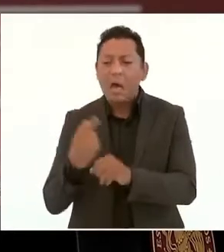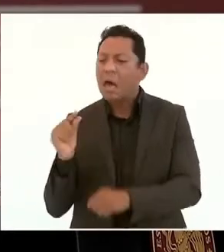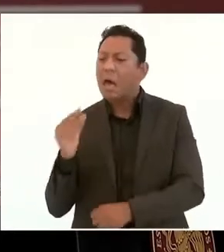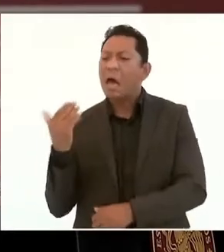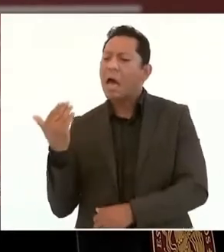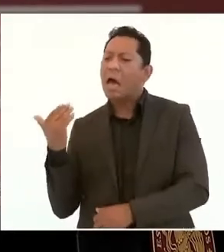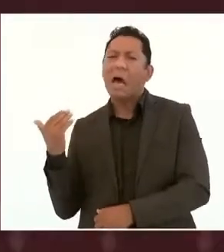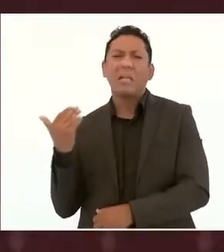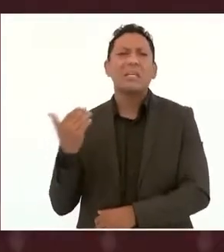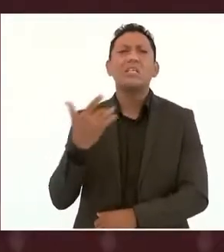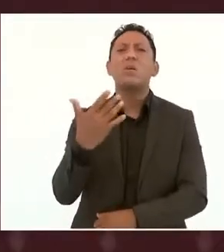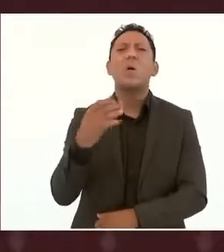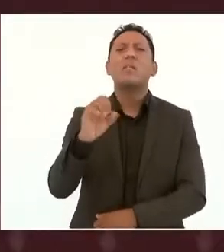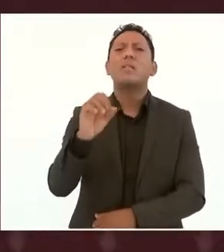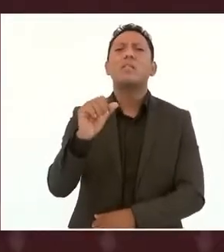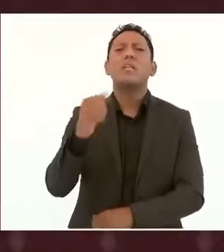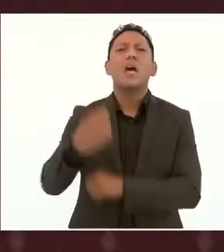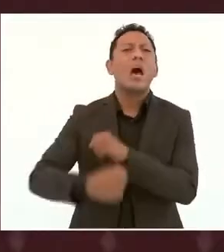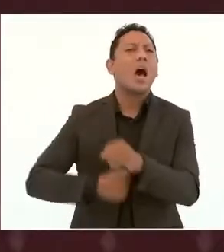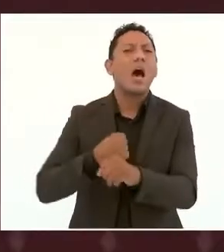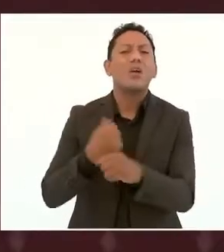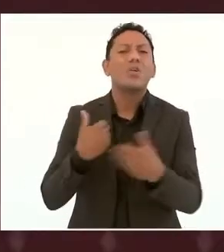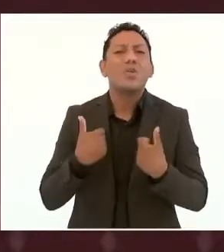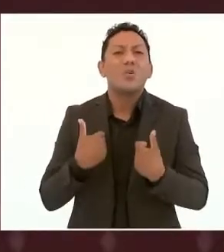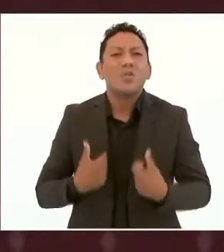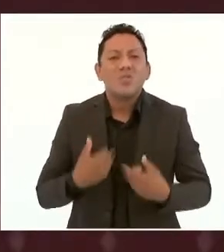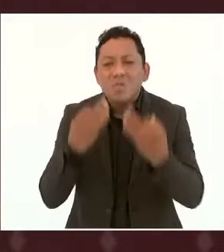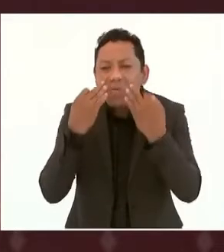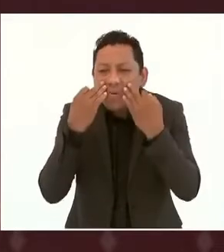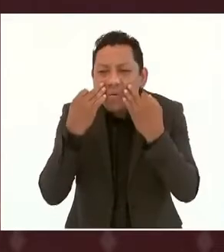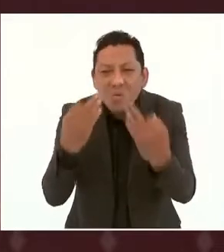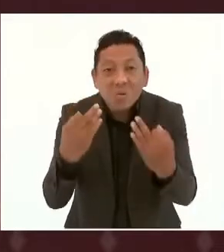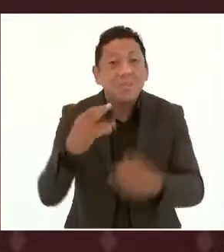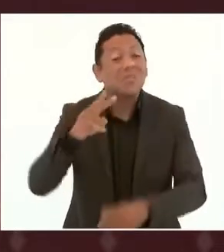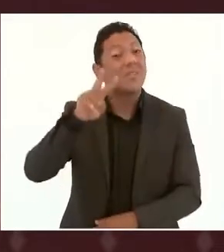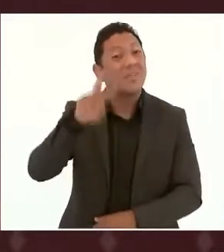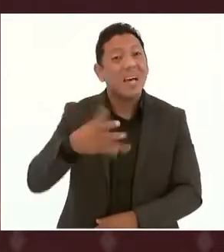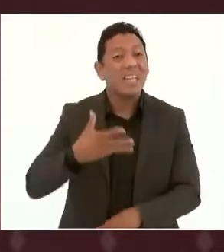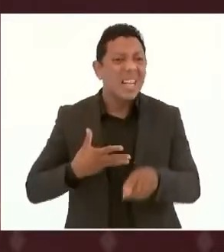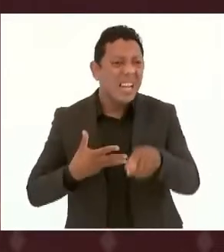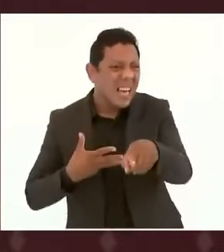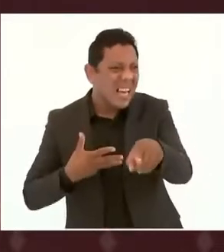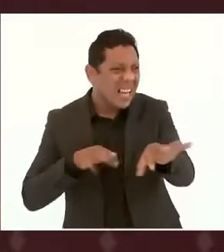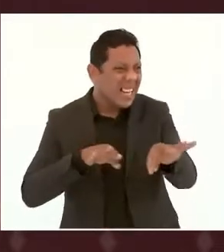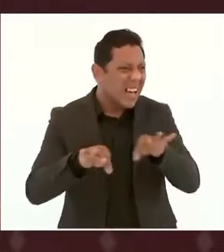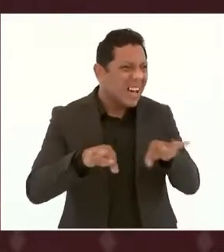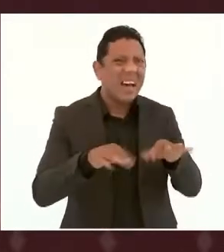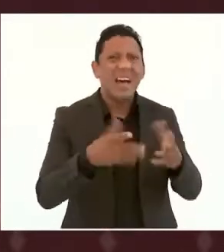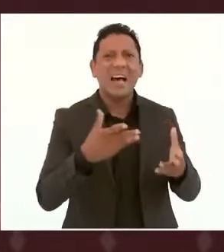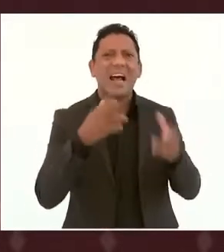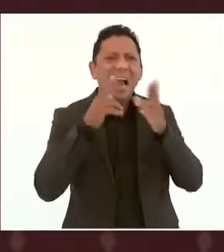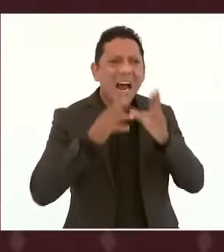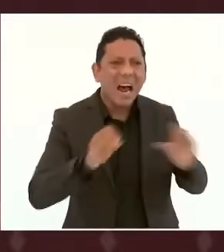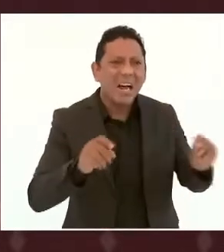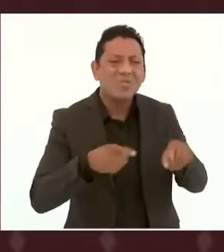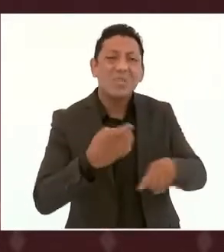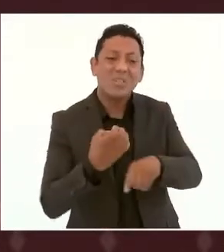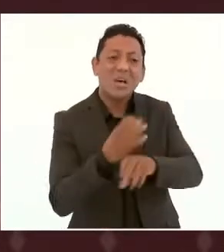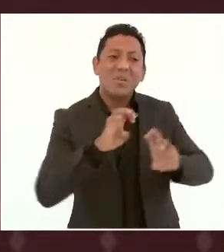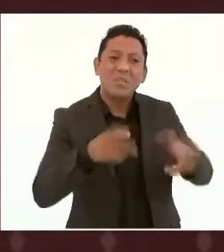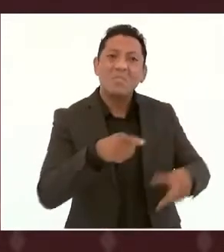apenas 50, 60 años, había peones acasillados en las haciendas de Chiapas.